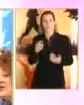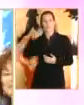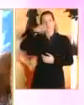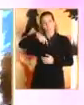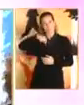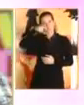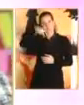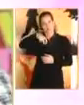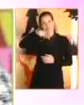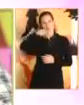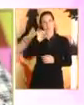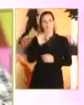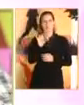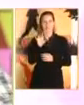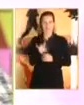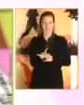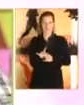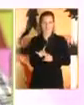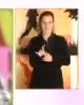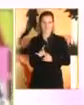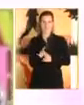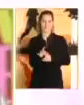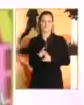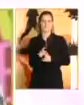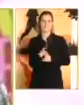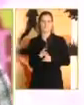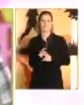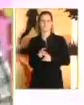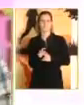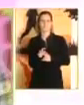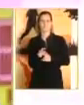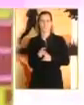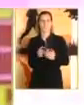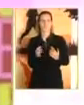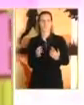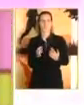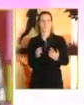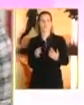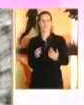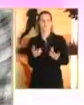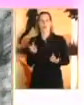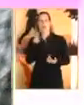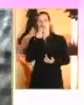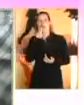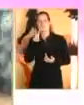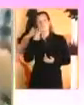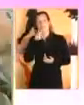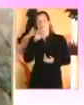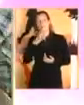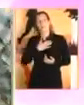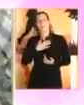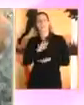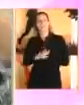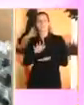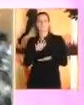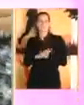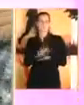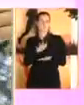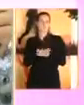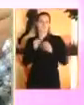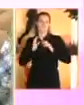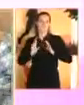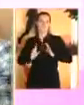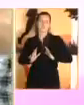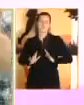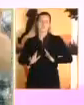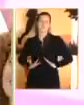Es decir, un minutito y ya le haces pulso. Sí, oye, me empiezo a tomar pulso, ya está, pero no importa, porque ¿y? Estos aromas me tranquilizan. Y esa es la rosa damascena